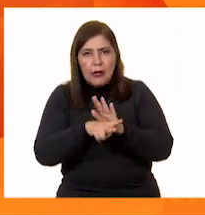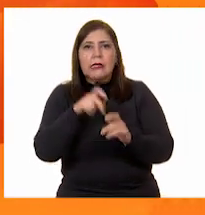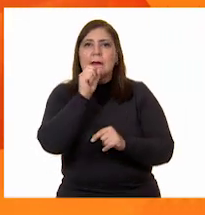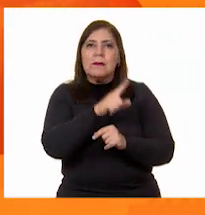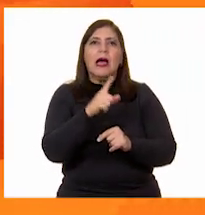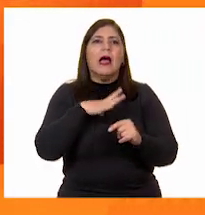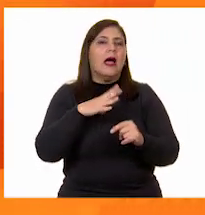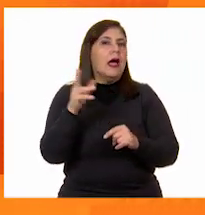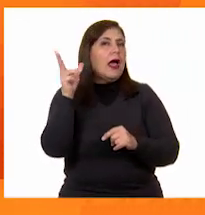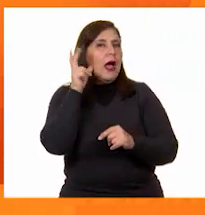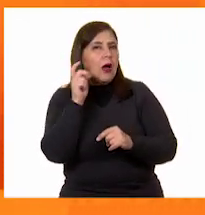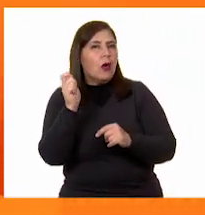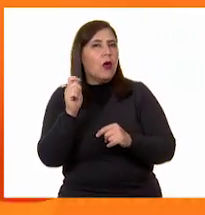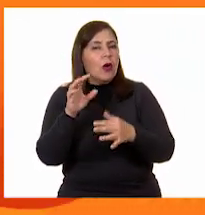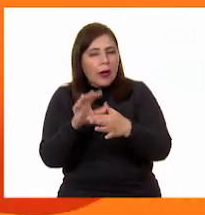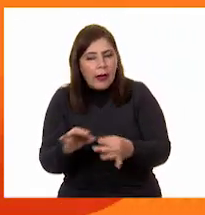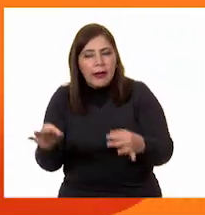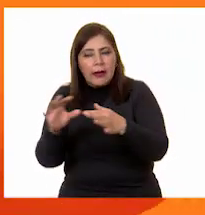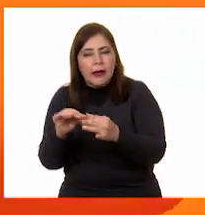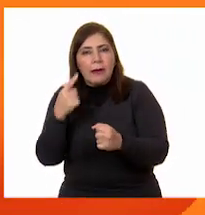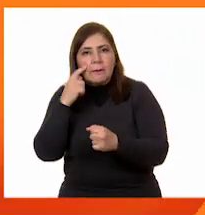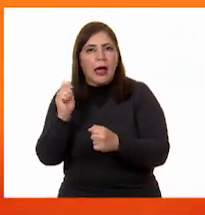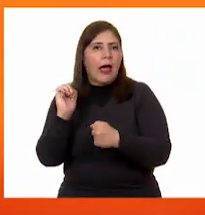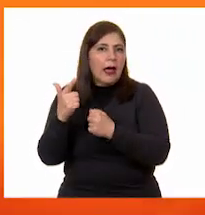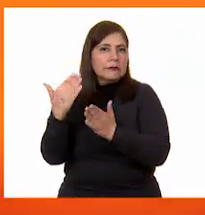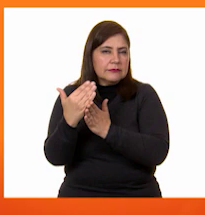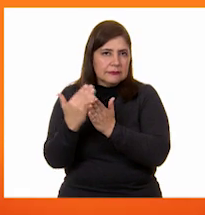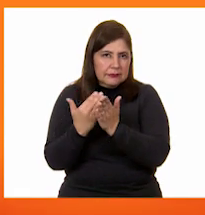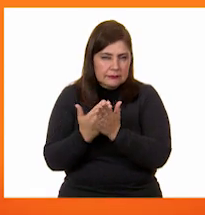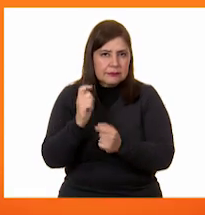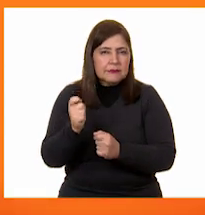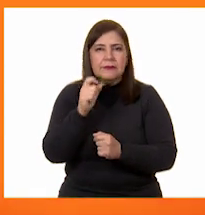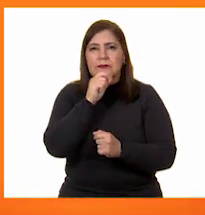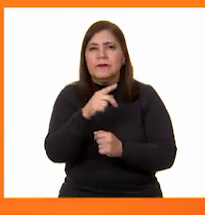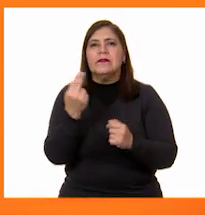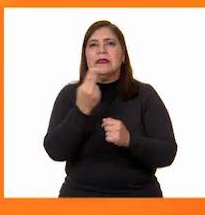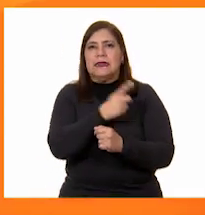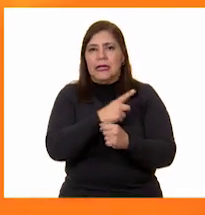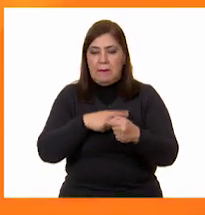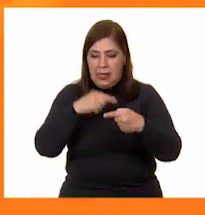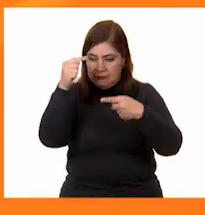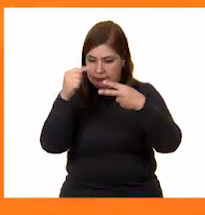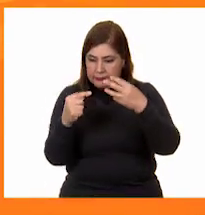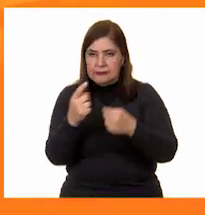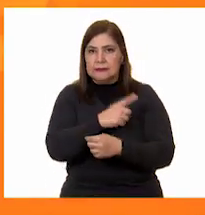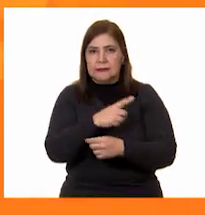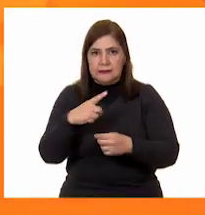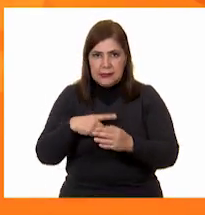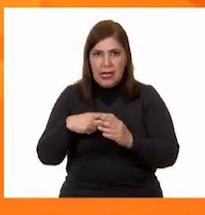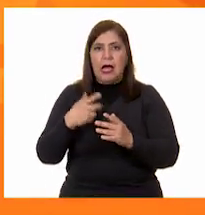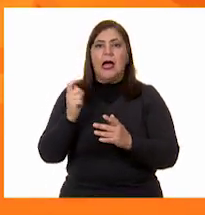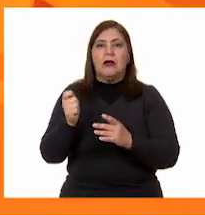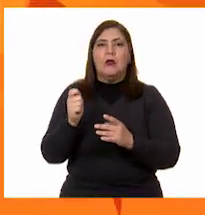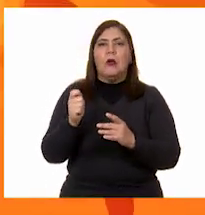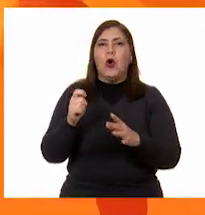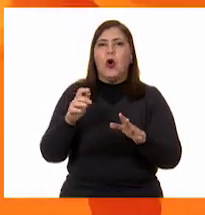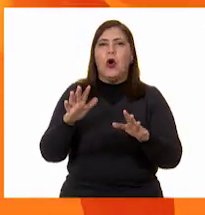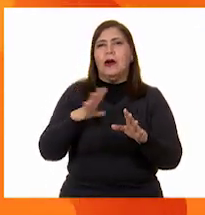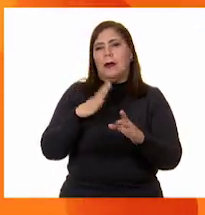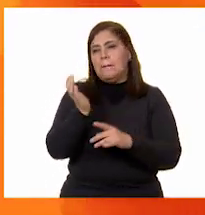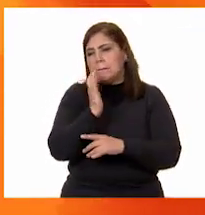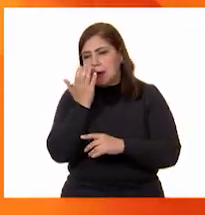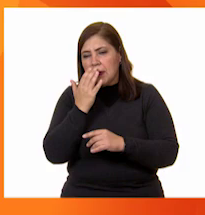audios para dar una explicación o una instrucción. Comunicar las medidas que hay que tomar o el cambio de rutina